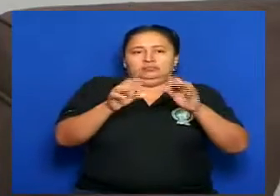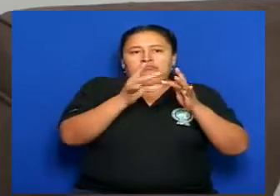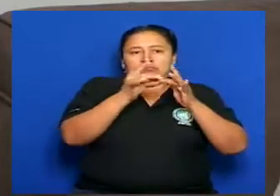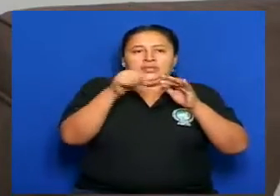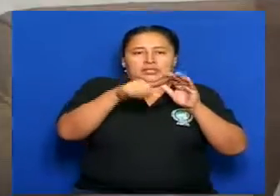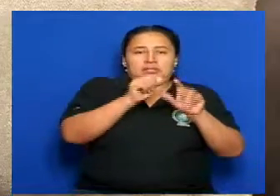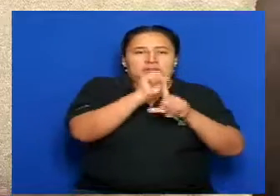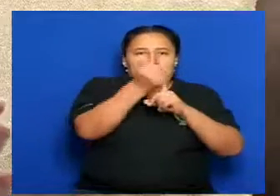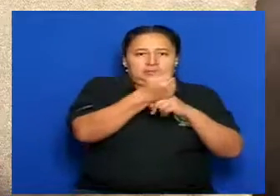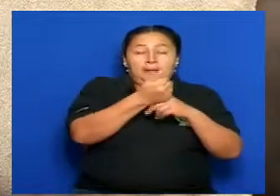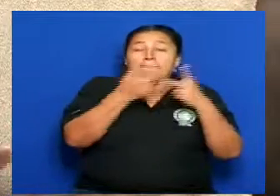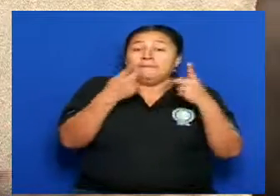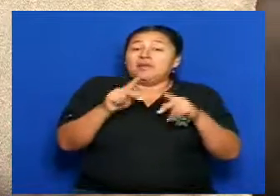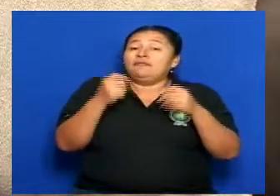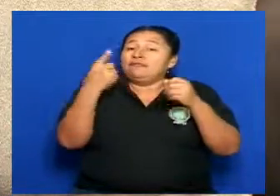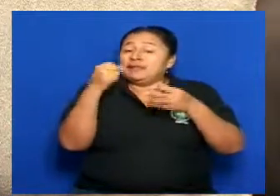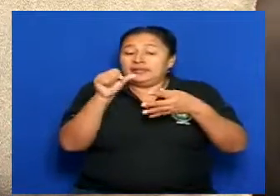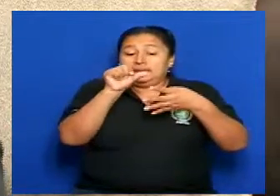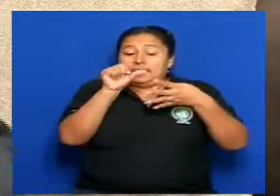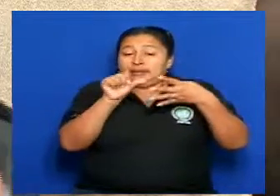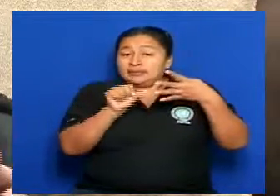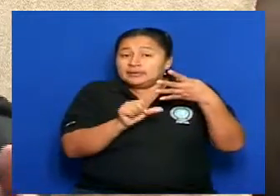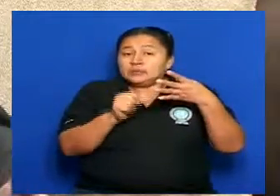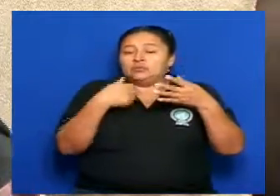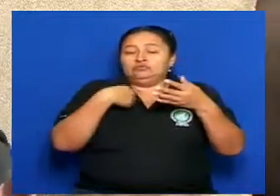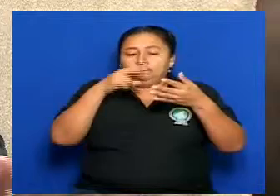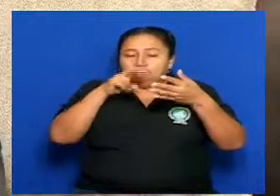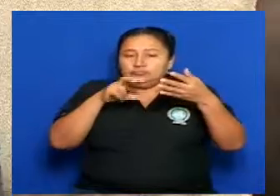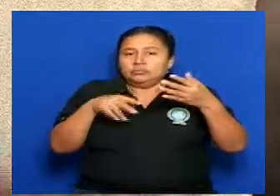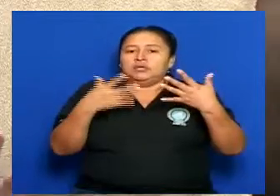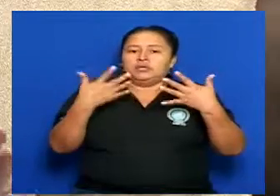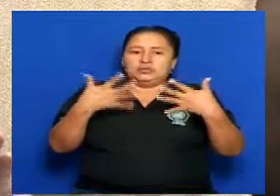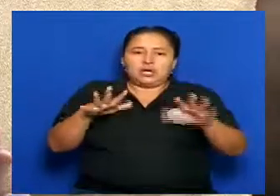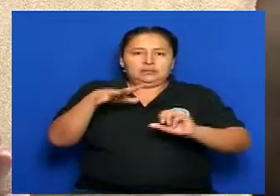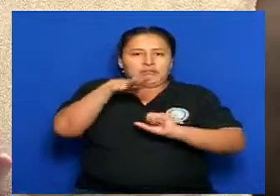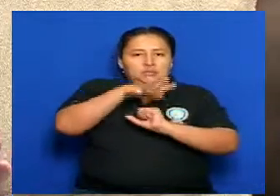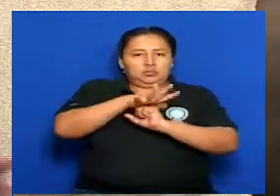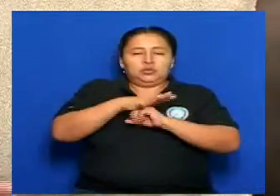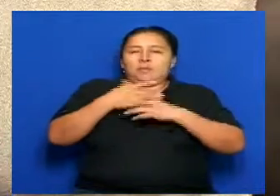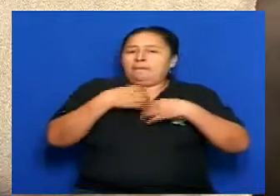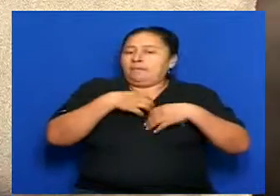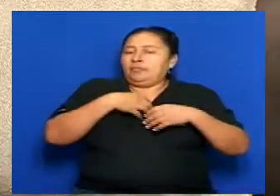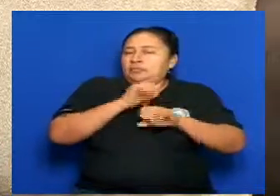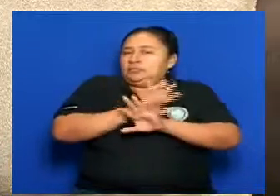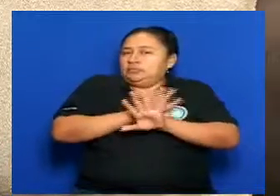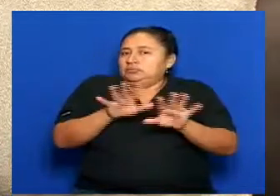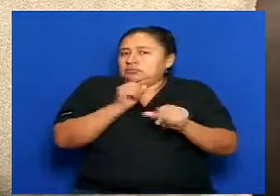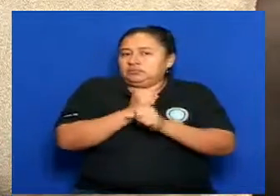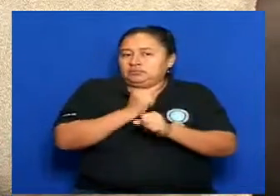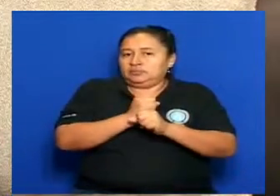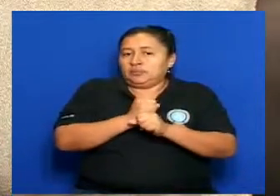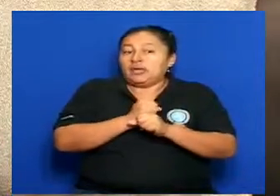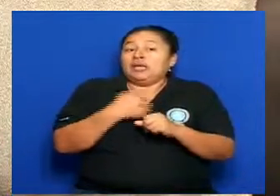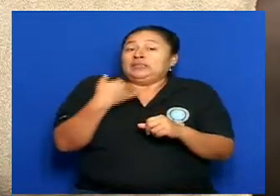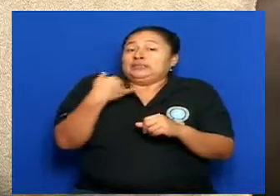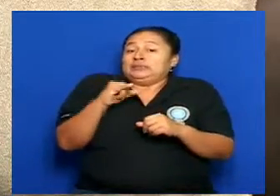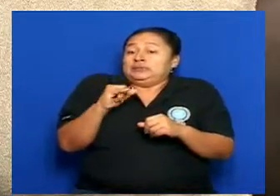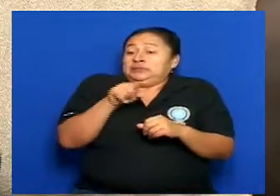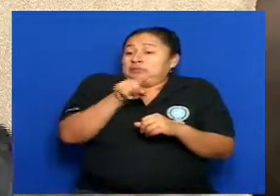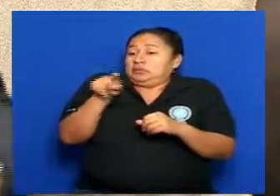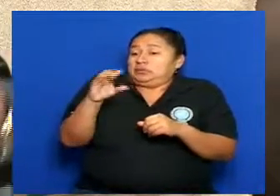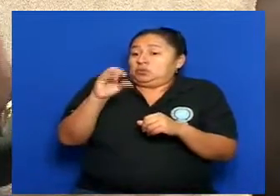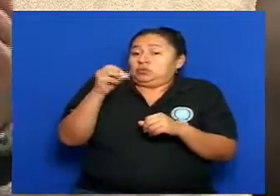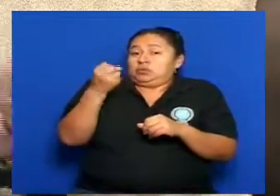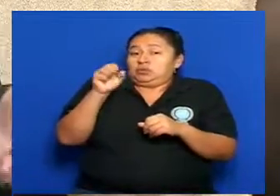es lo pendiente estaremos ya no la comisión ya hizo su trabajo en ese tema espere esperamos y hay más aportes del